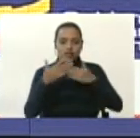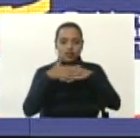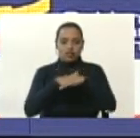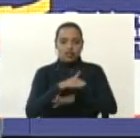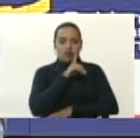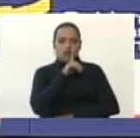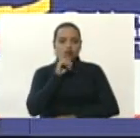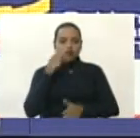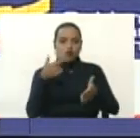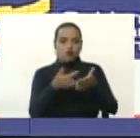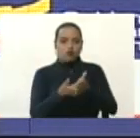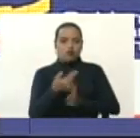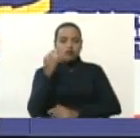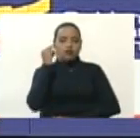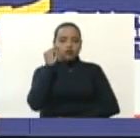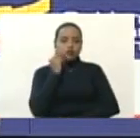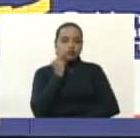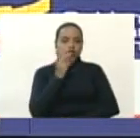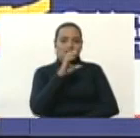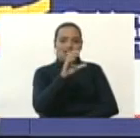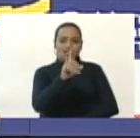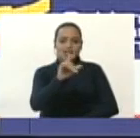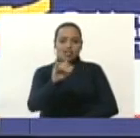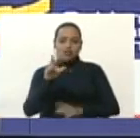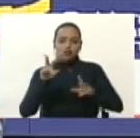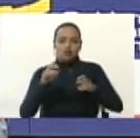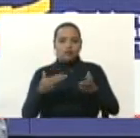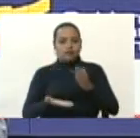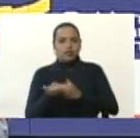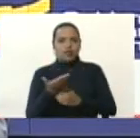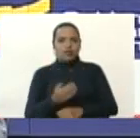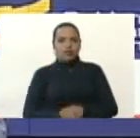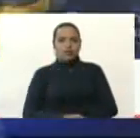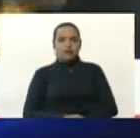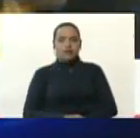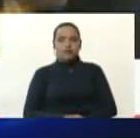nuestro libertador Simón Bolívar, un CDI nuevo. Adelante.